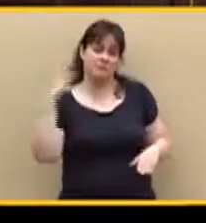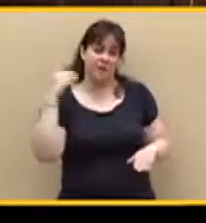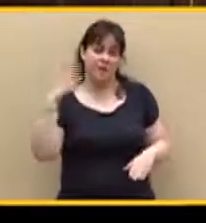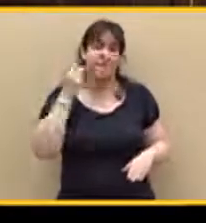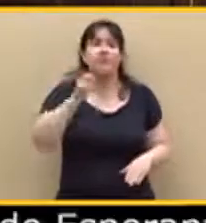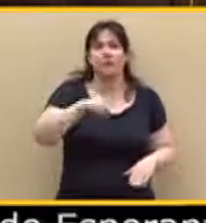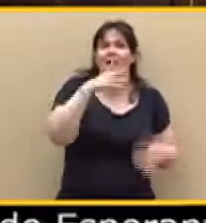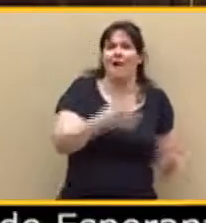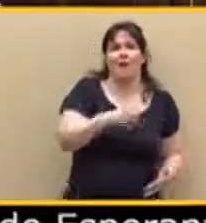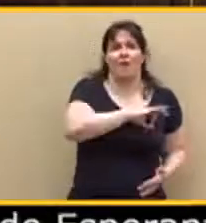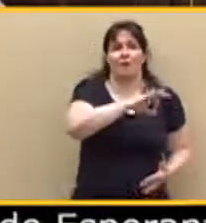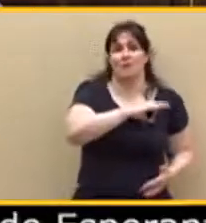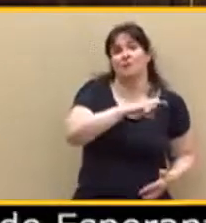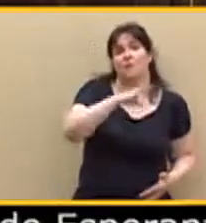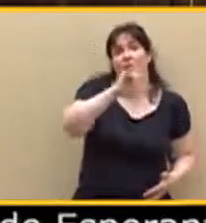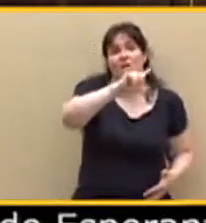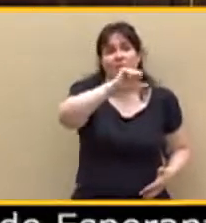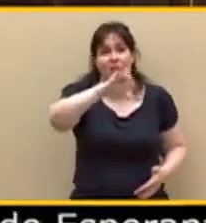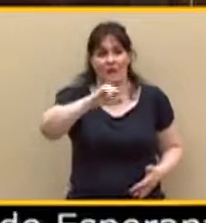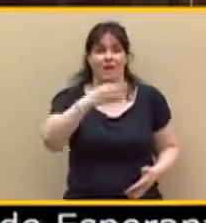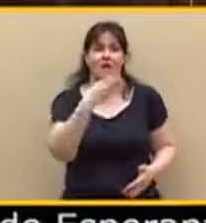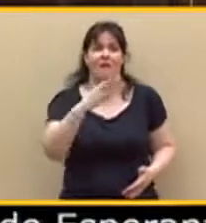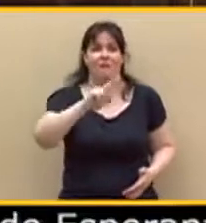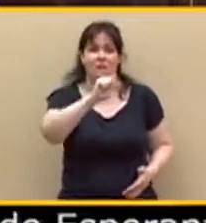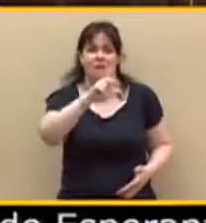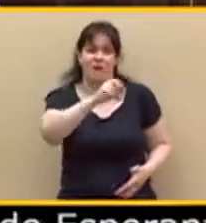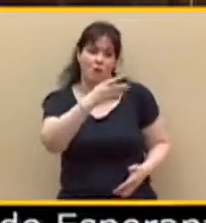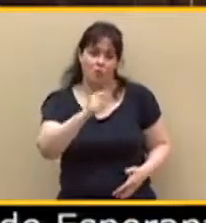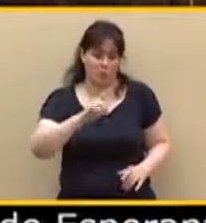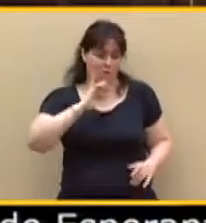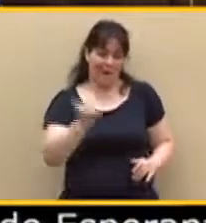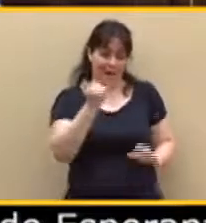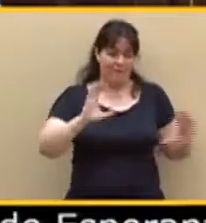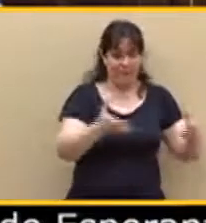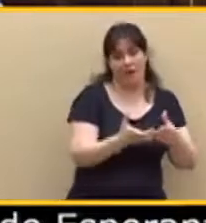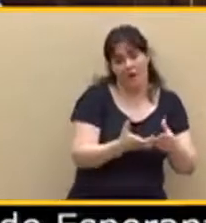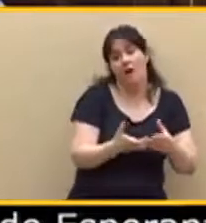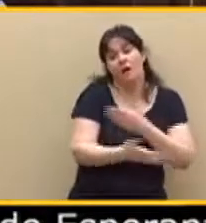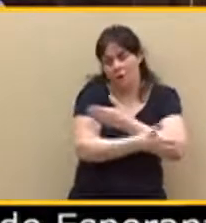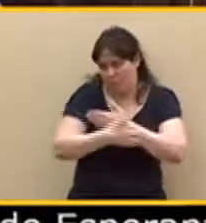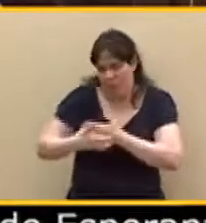nos imaginábamos, señora Villalobos, que su jefe de gabinete no sería pobre de solemnidad, pero